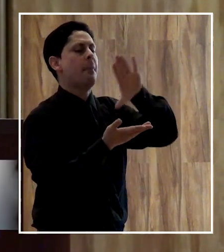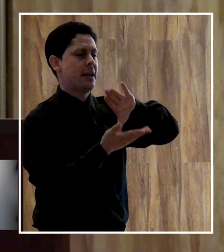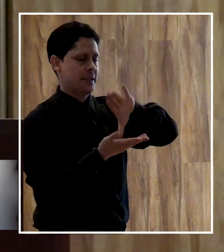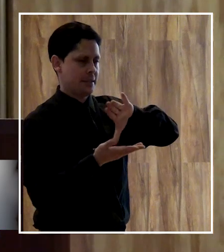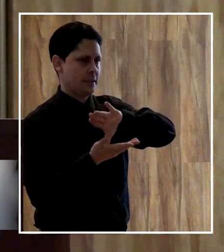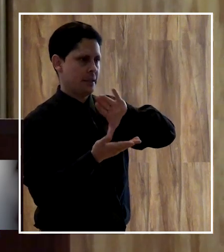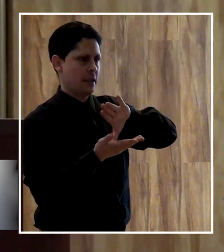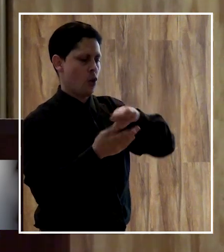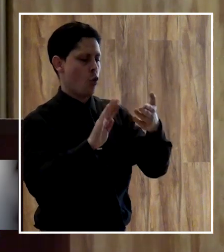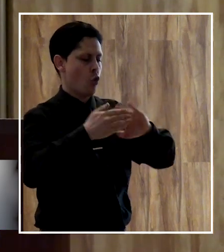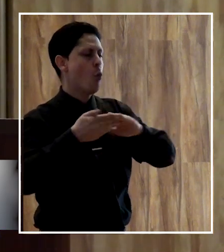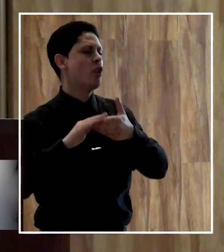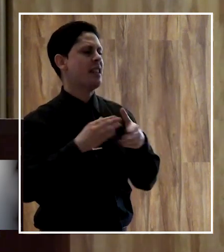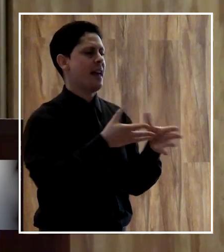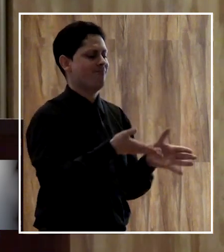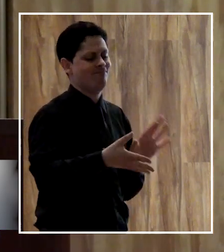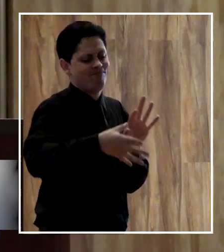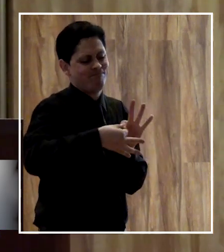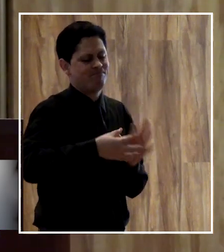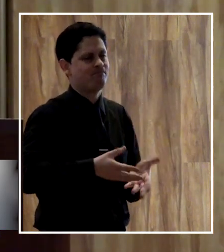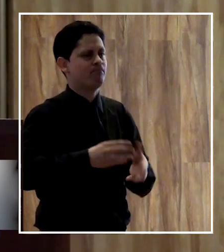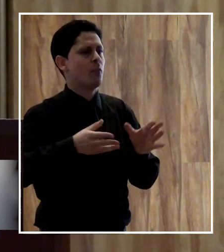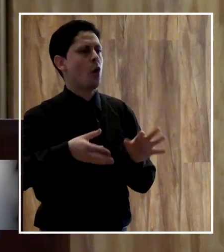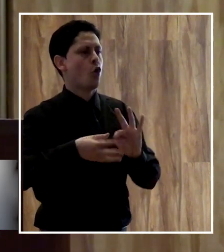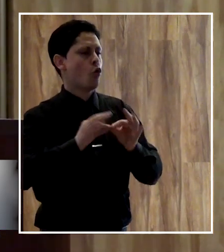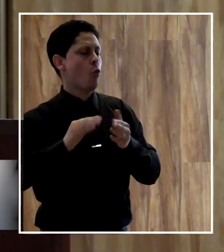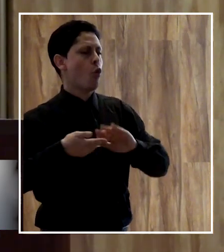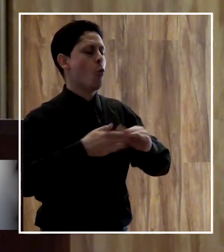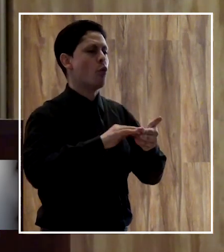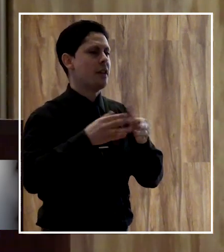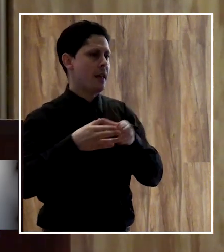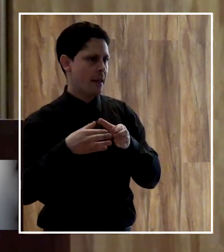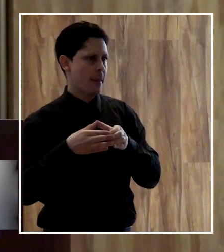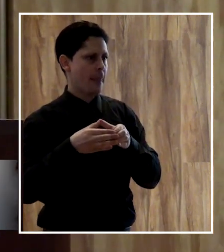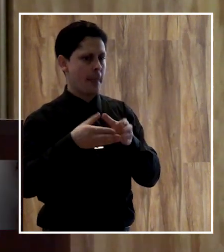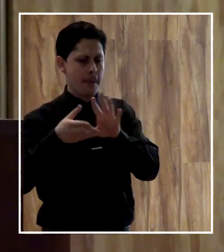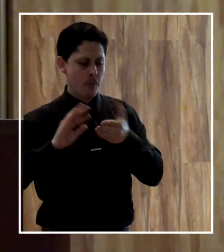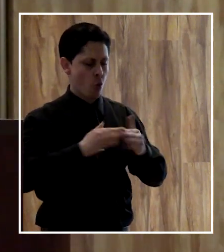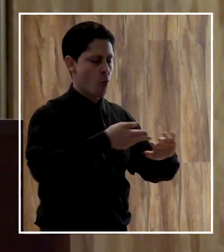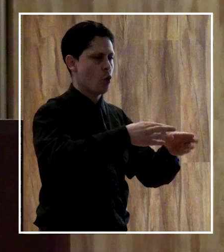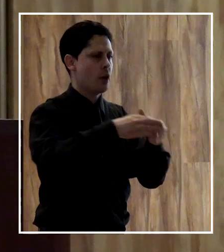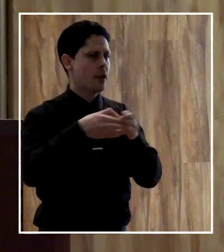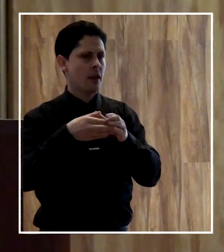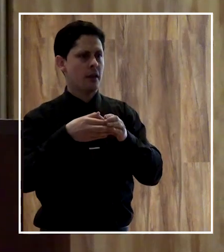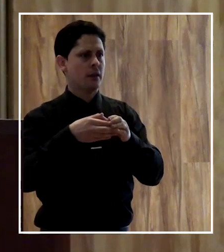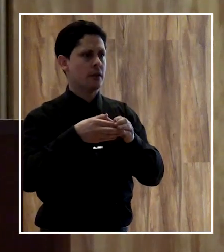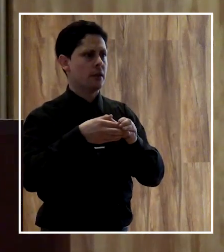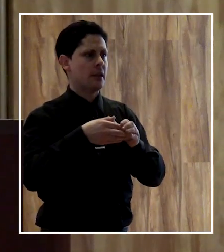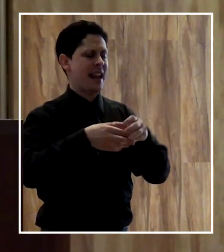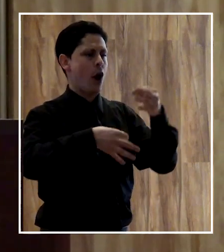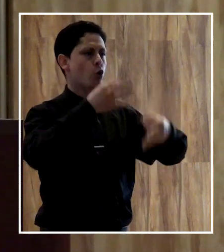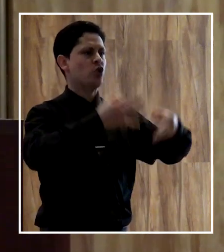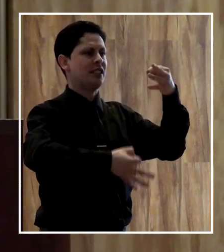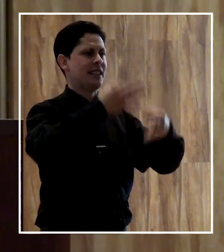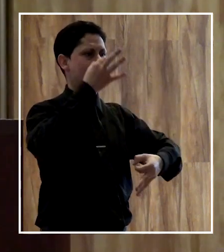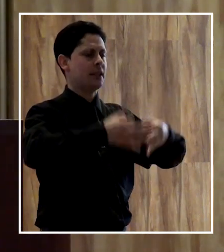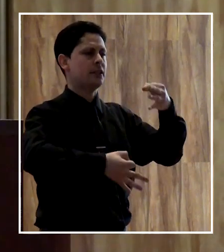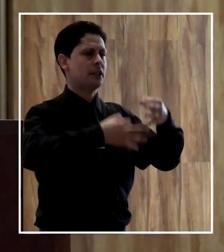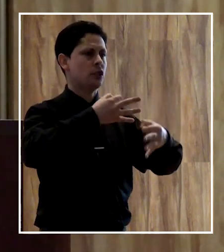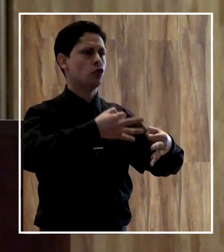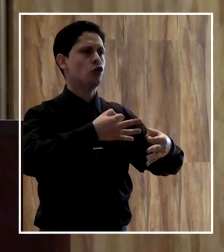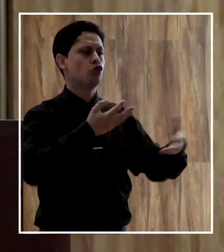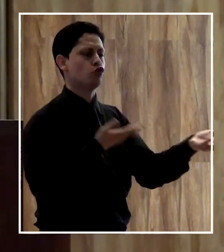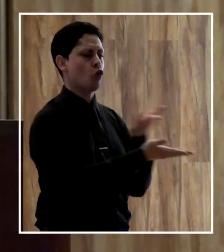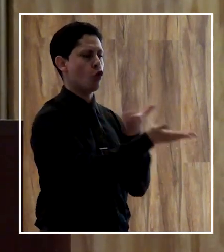países comunidades de colaboración y comunidades donde la justicia social pueda